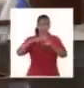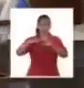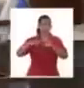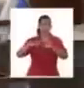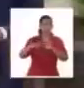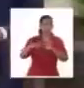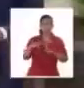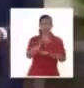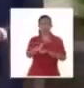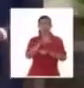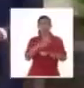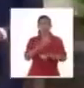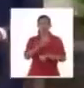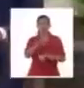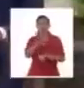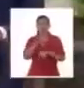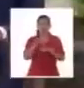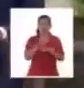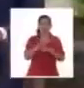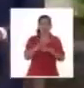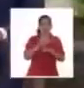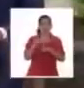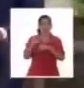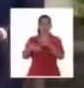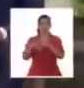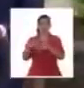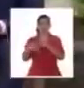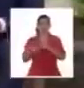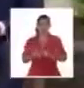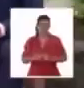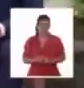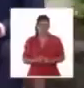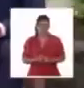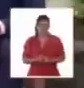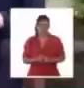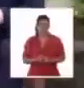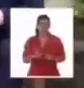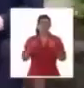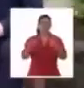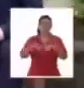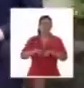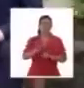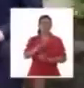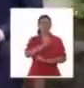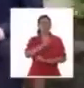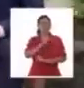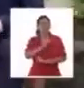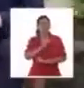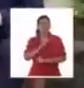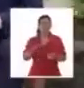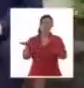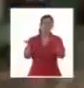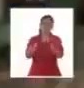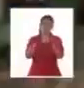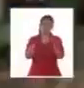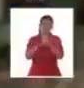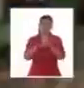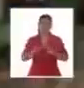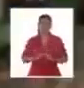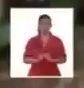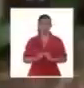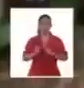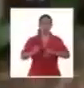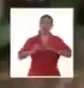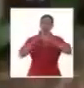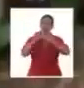diga, eso no va a resolver nada. Esa gente no tiene dinero. Es decir, esto es formar el ruido a ver si